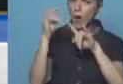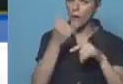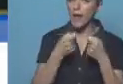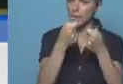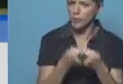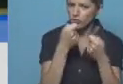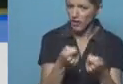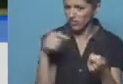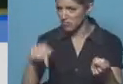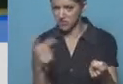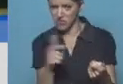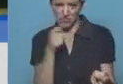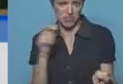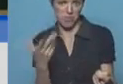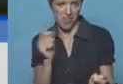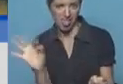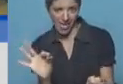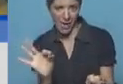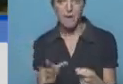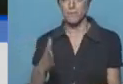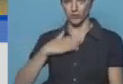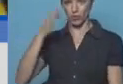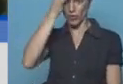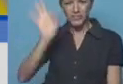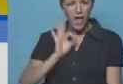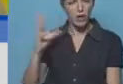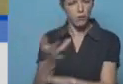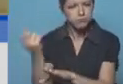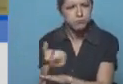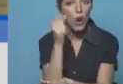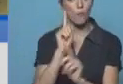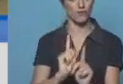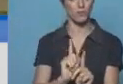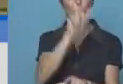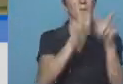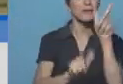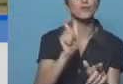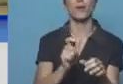masiva expresión de los artistas, de los científicos defendiendo estos derechos?